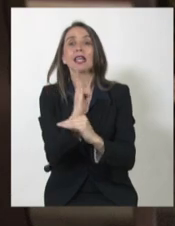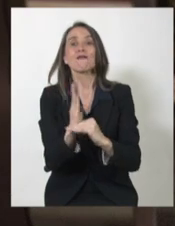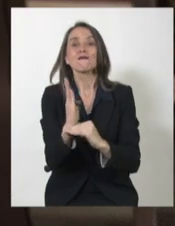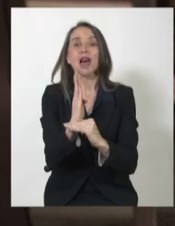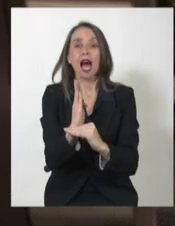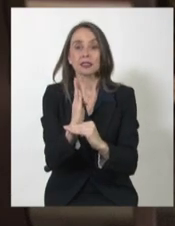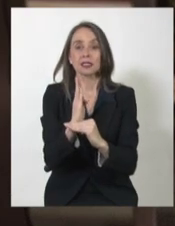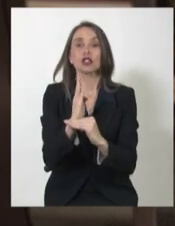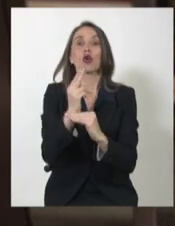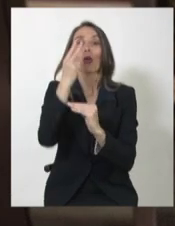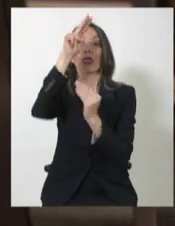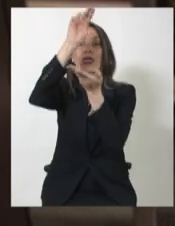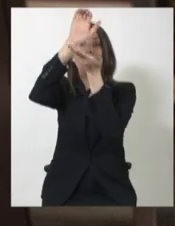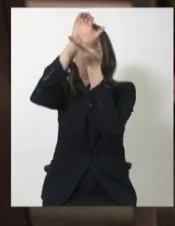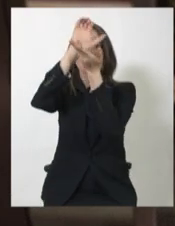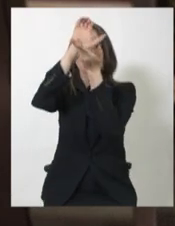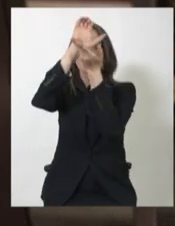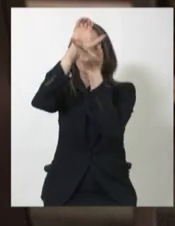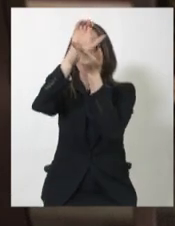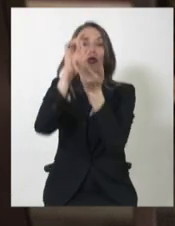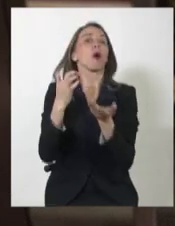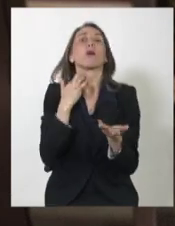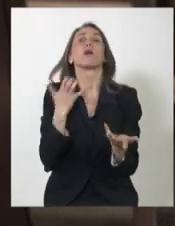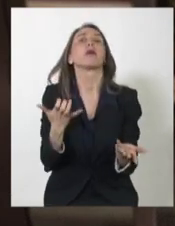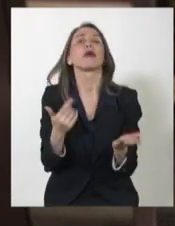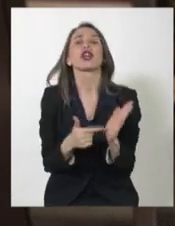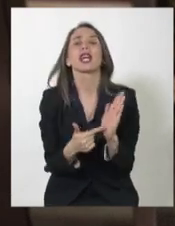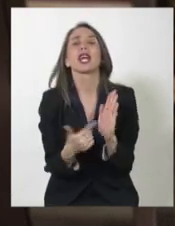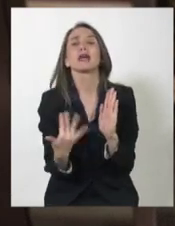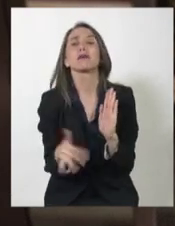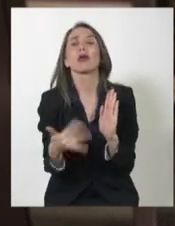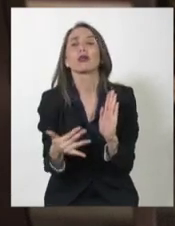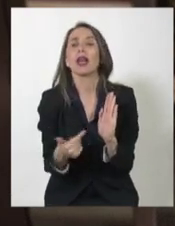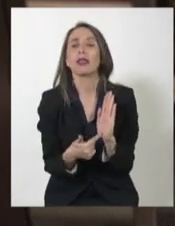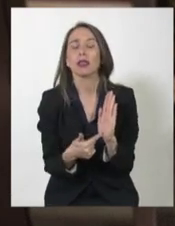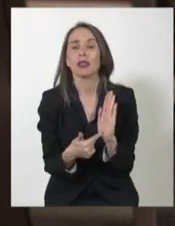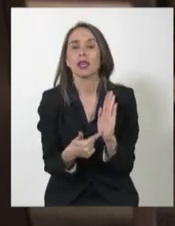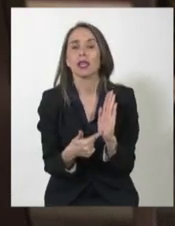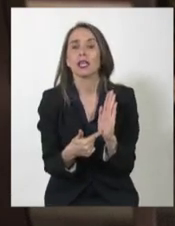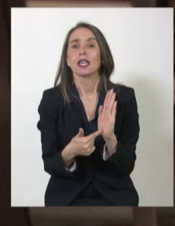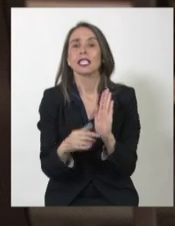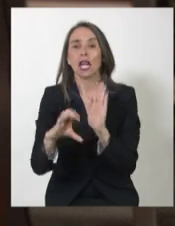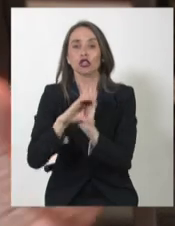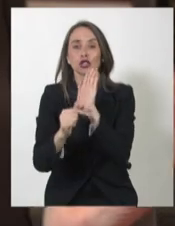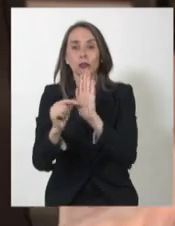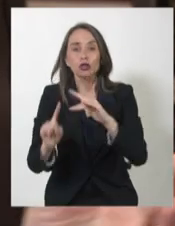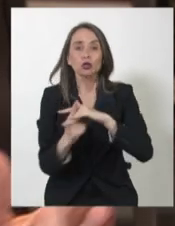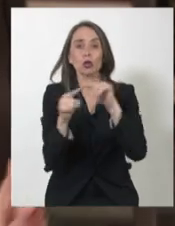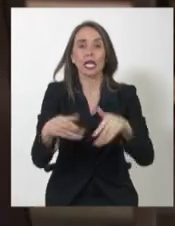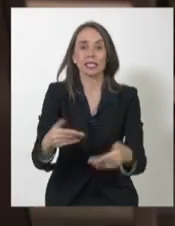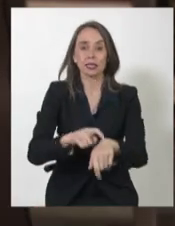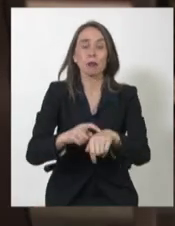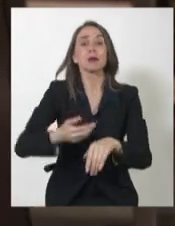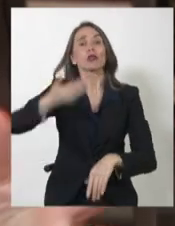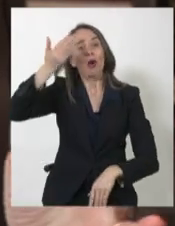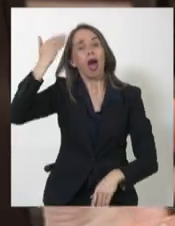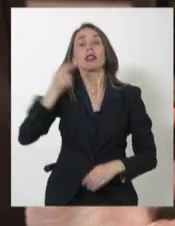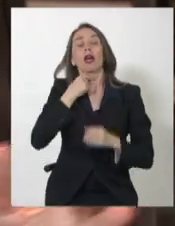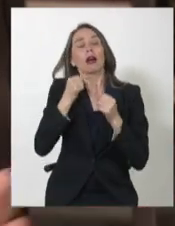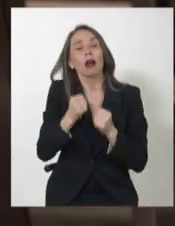Estado. Y por qué es importante que haya surgido en este momento, porque era un anhelo que se